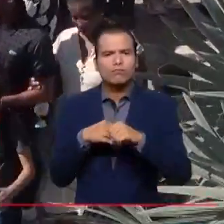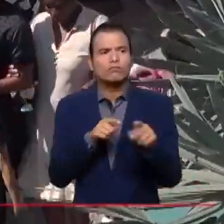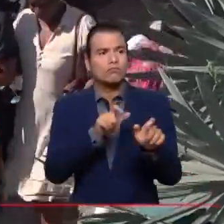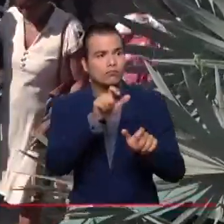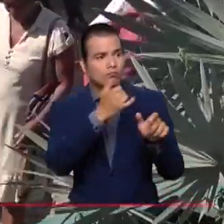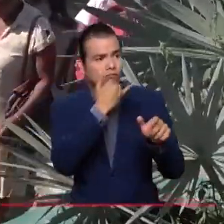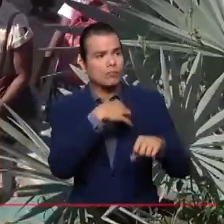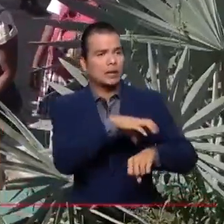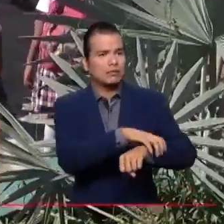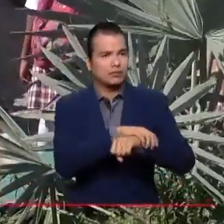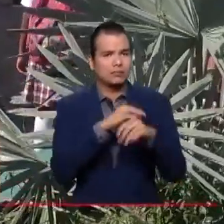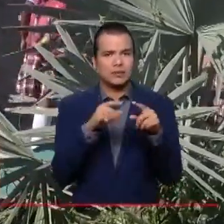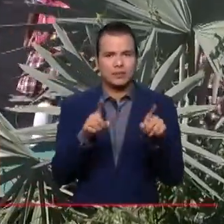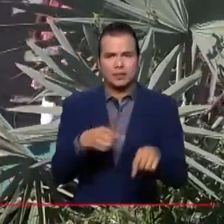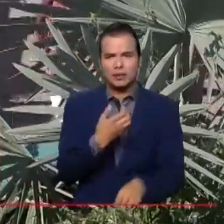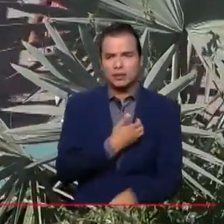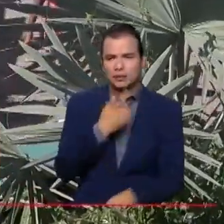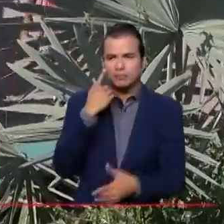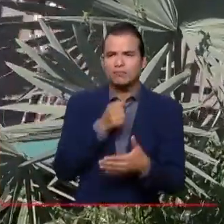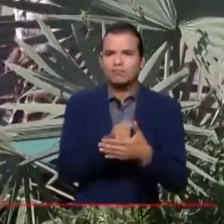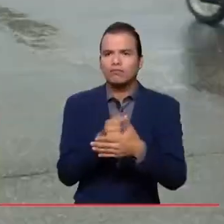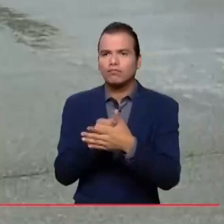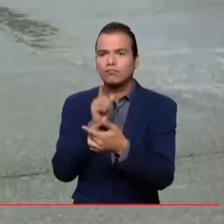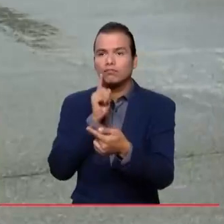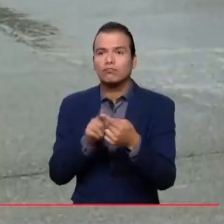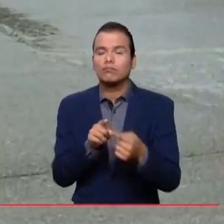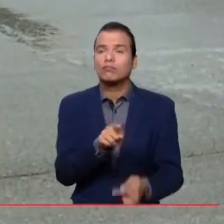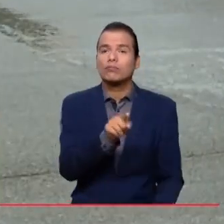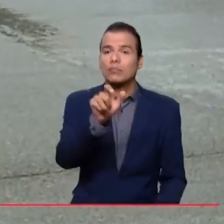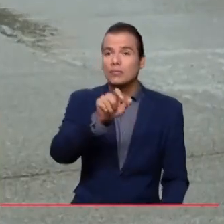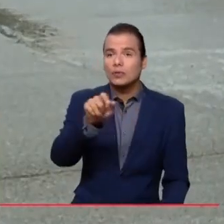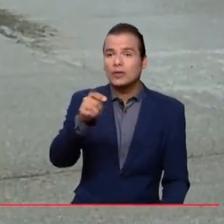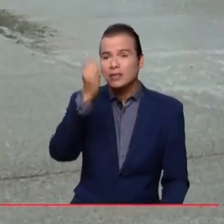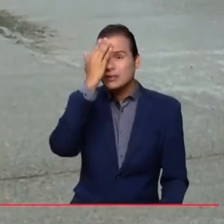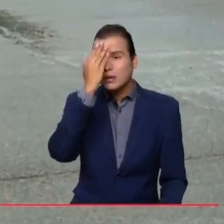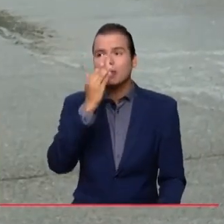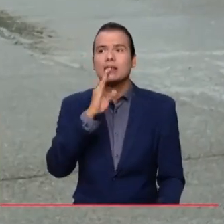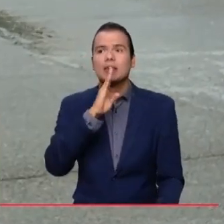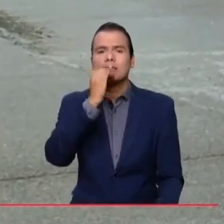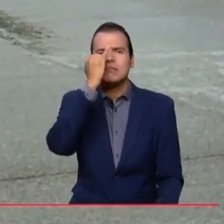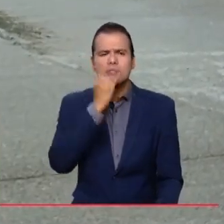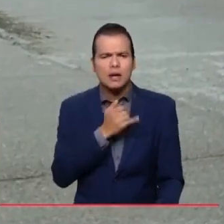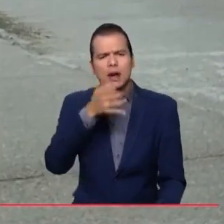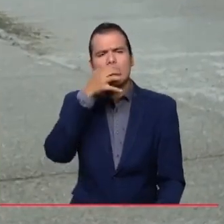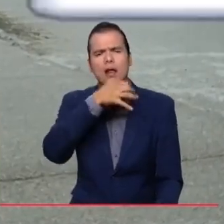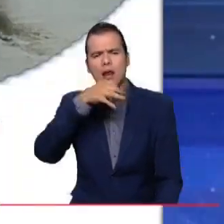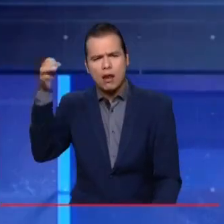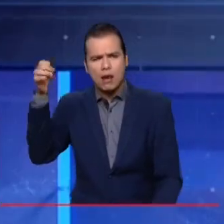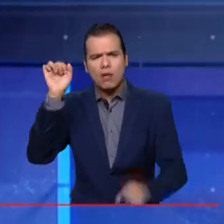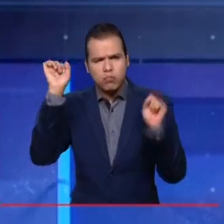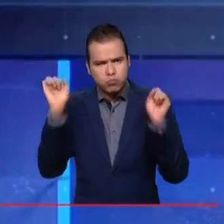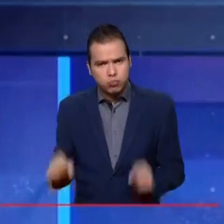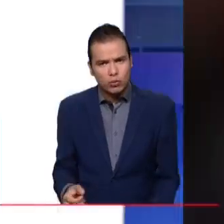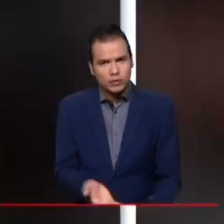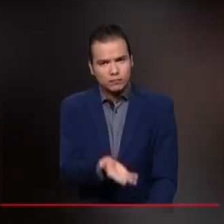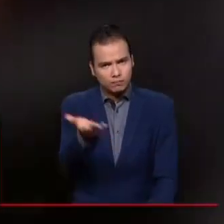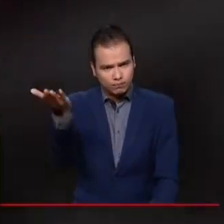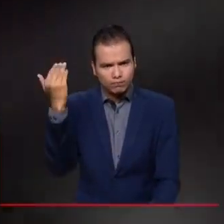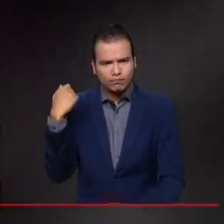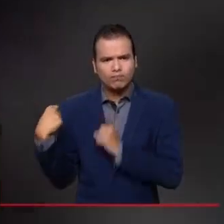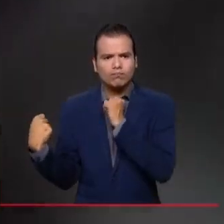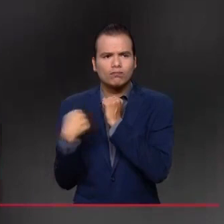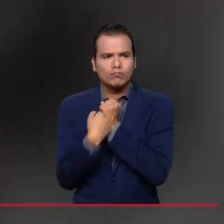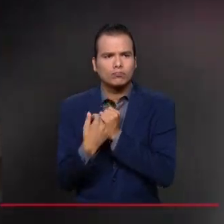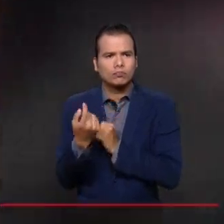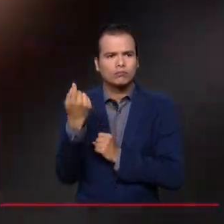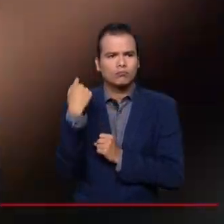desde la alcaldía articulando para que las personas denuncien algunos casos que se están presentando de estos asesinatos. El más